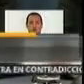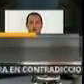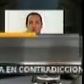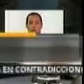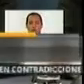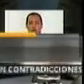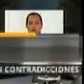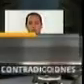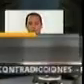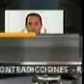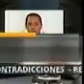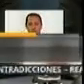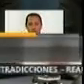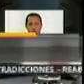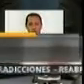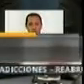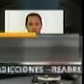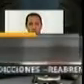conversación